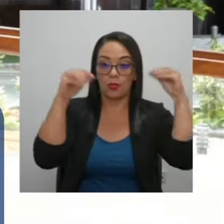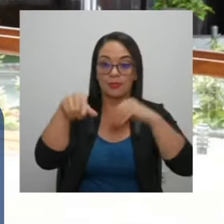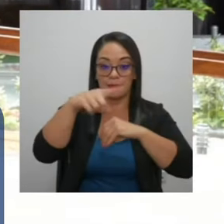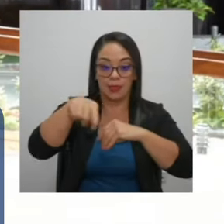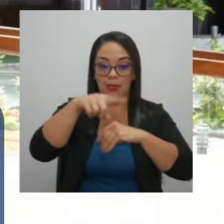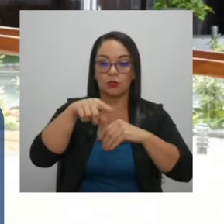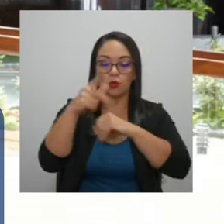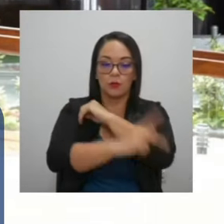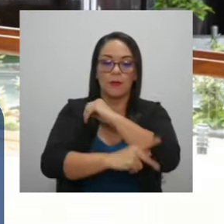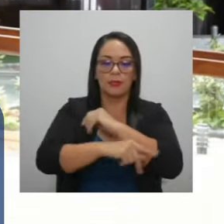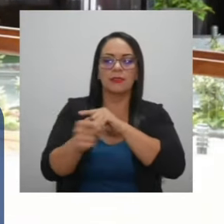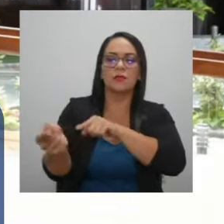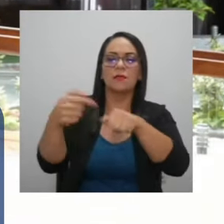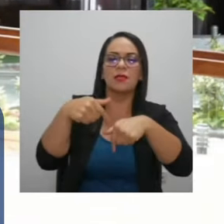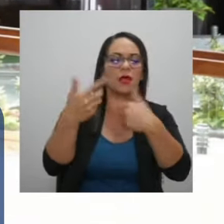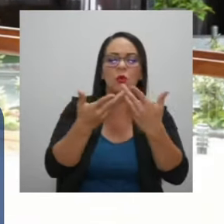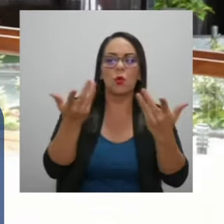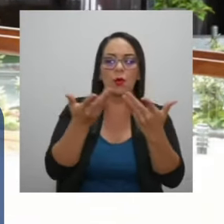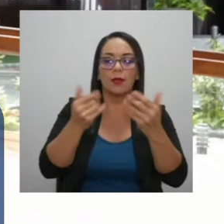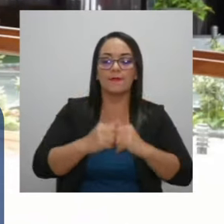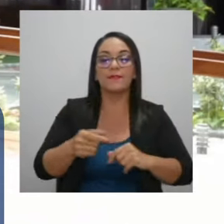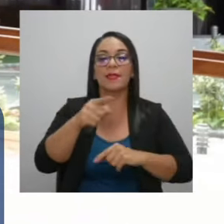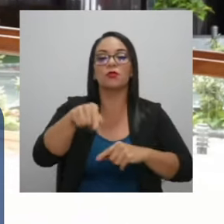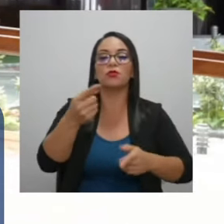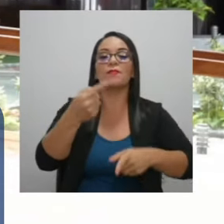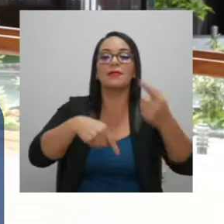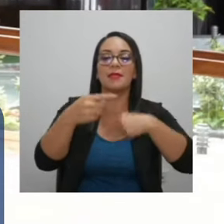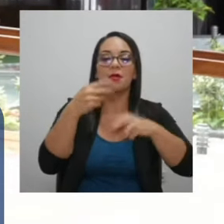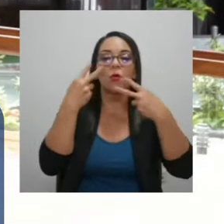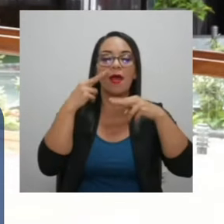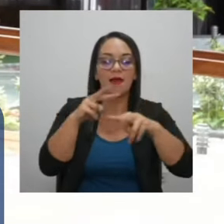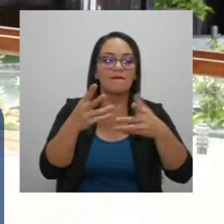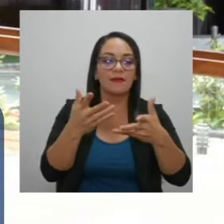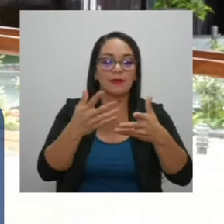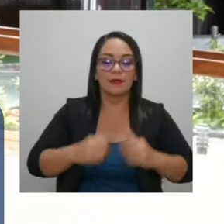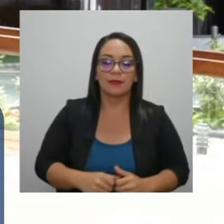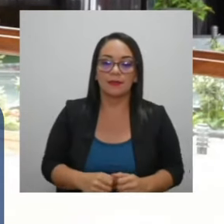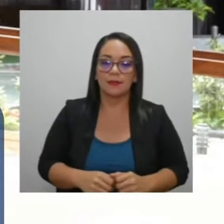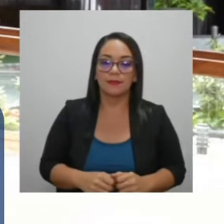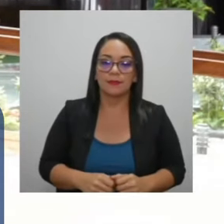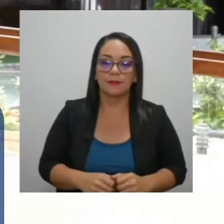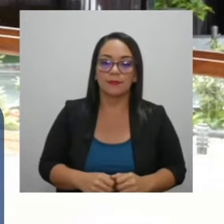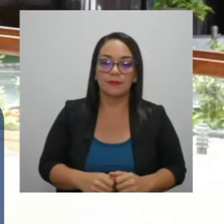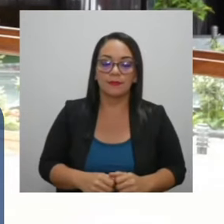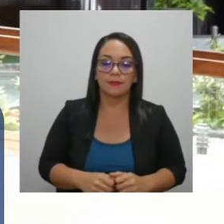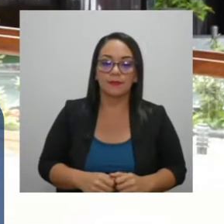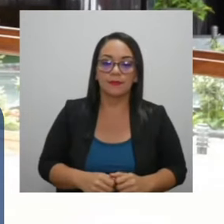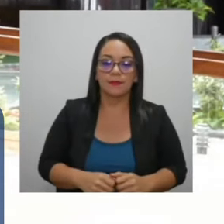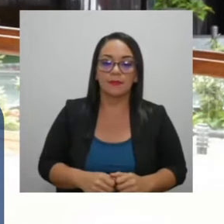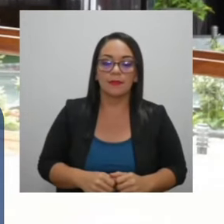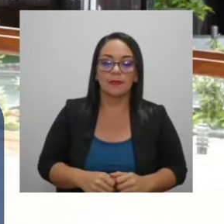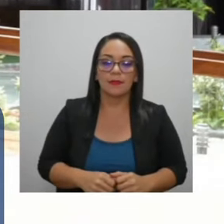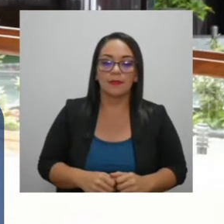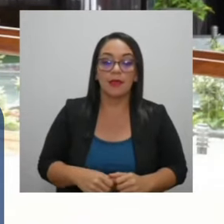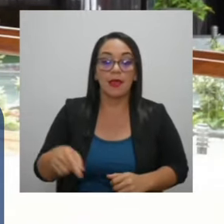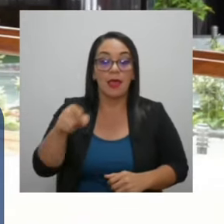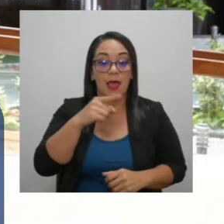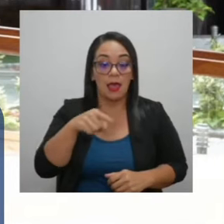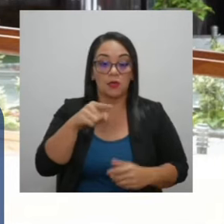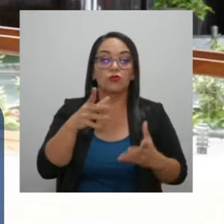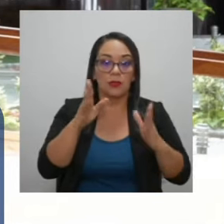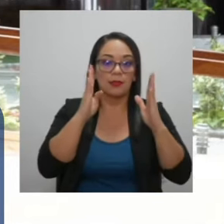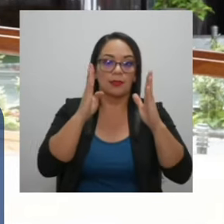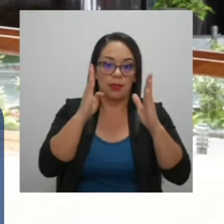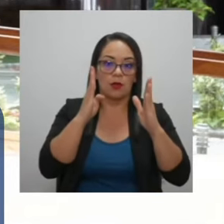¿Y a qué vinieron? Vinieron a ver, respondieron a una invitación